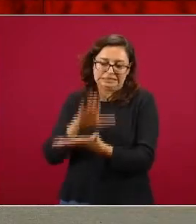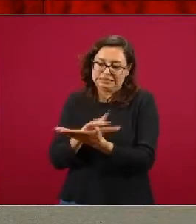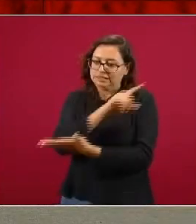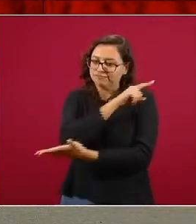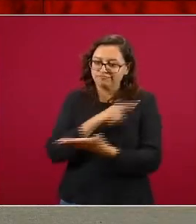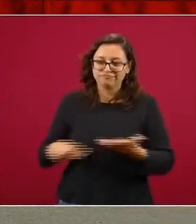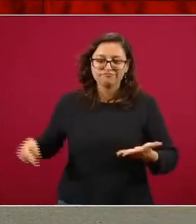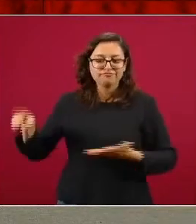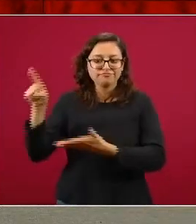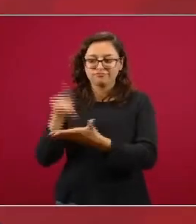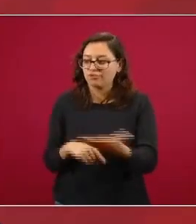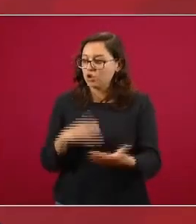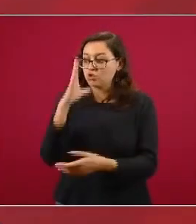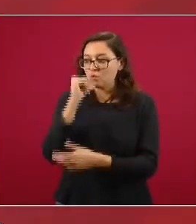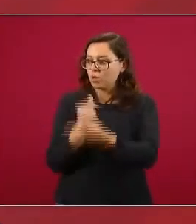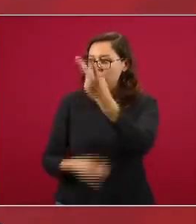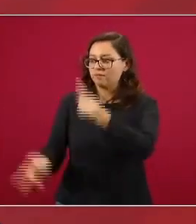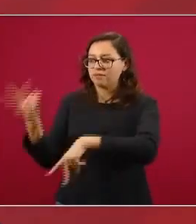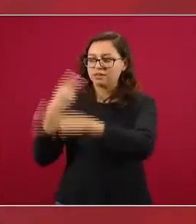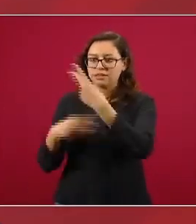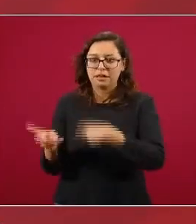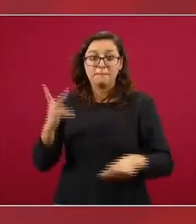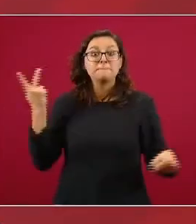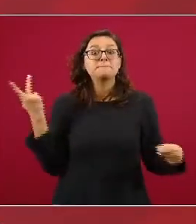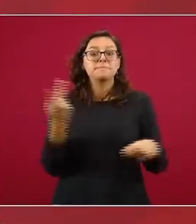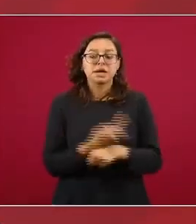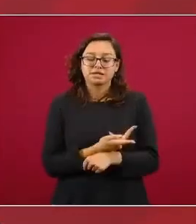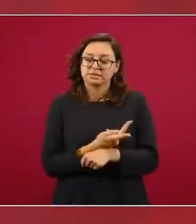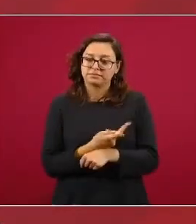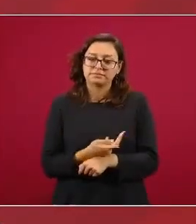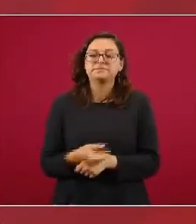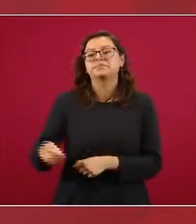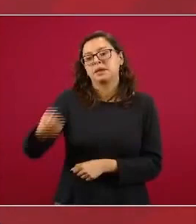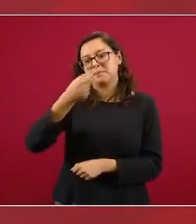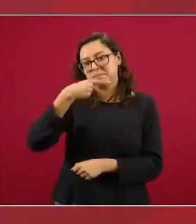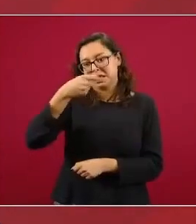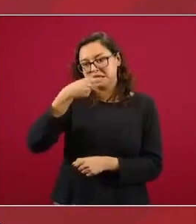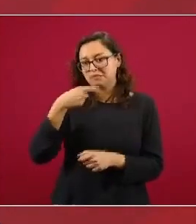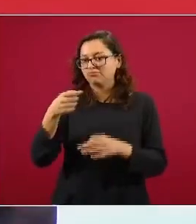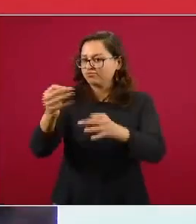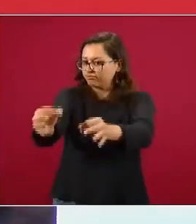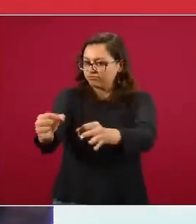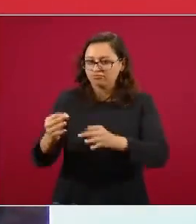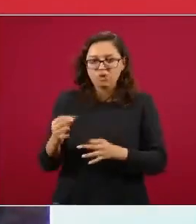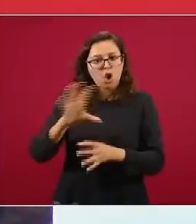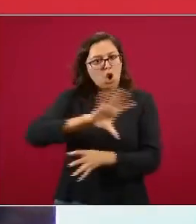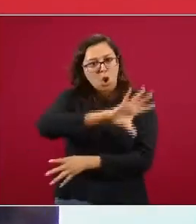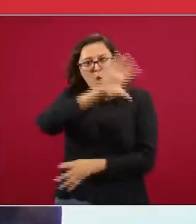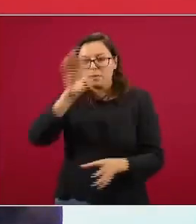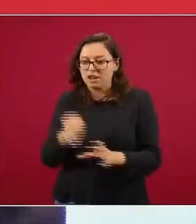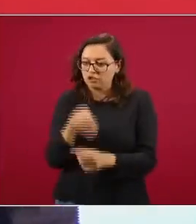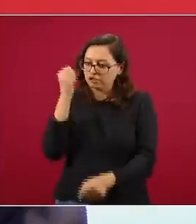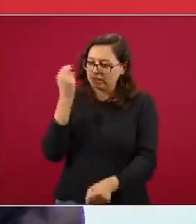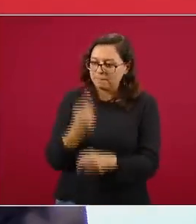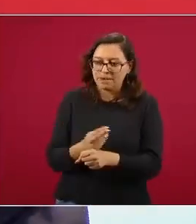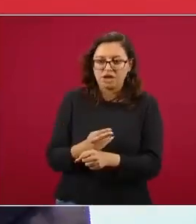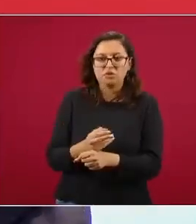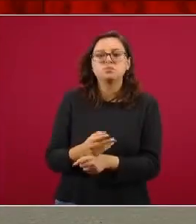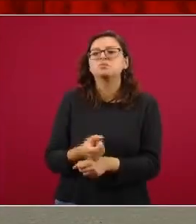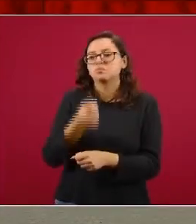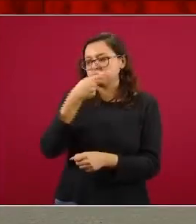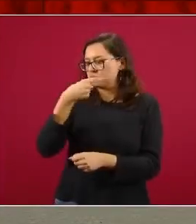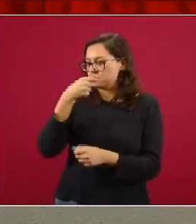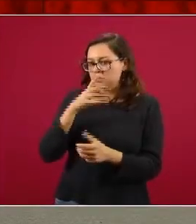iban a poder tener consultas, se les dieron instrucciones a las personas para que se dotaran de lo correspondiente a